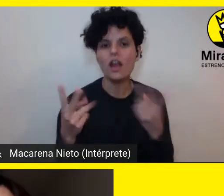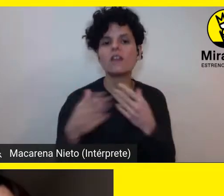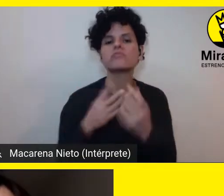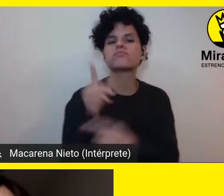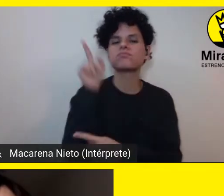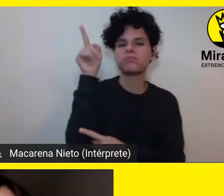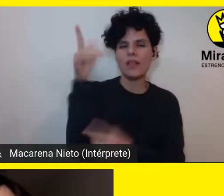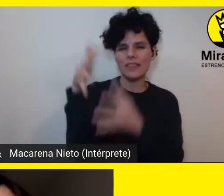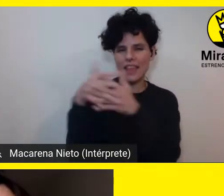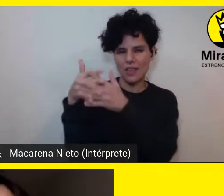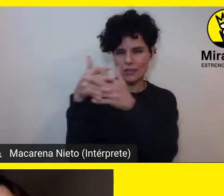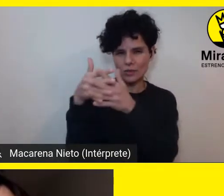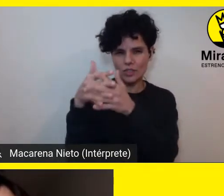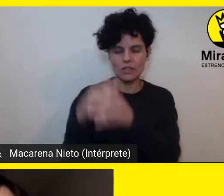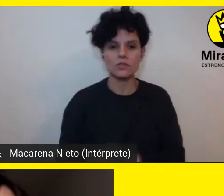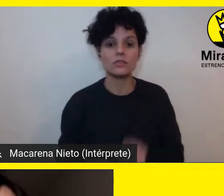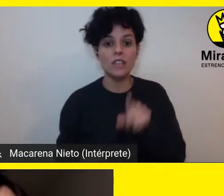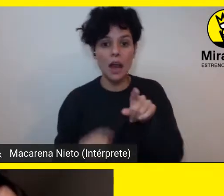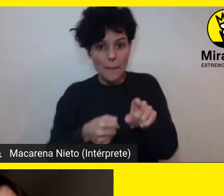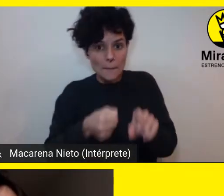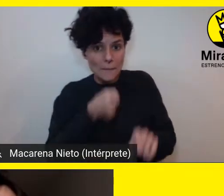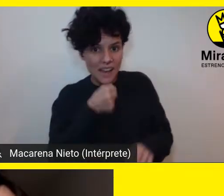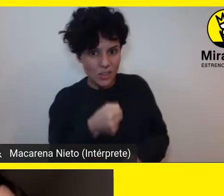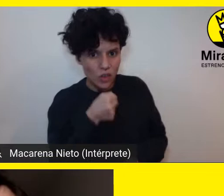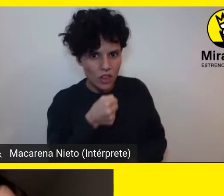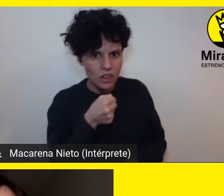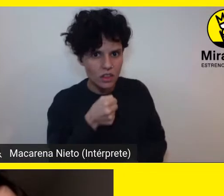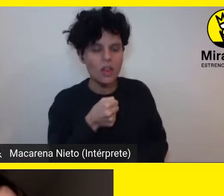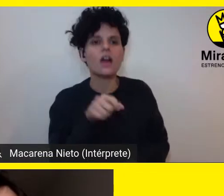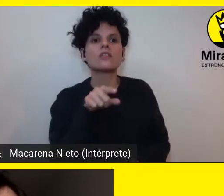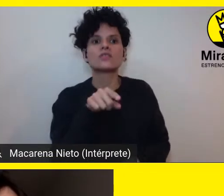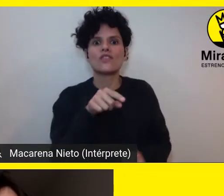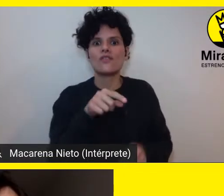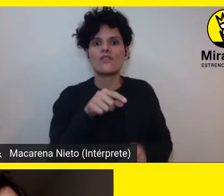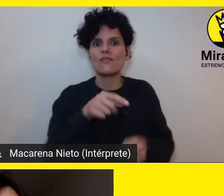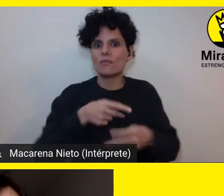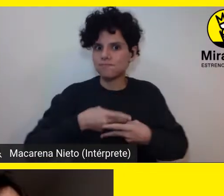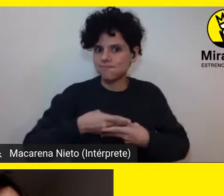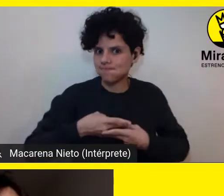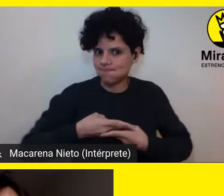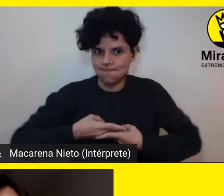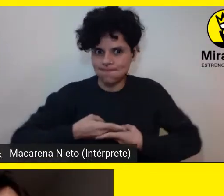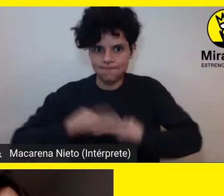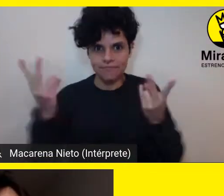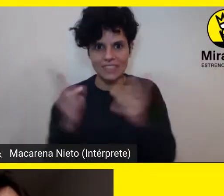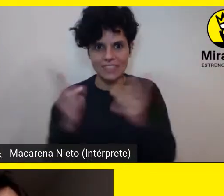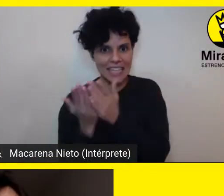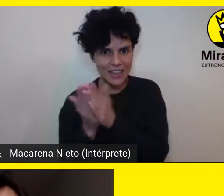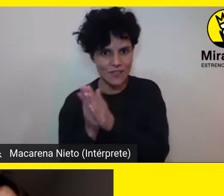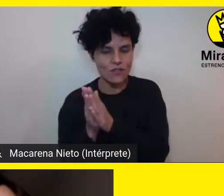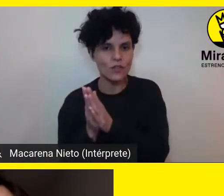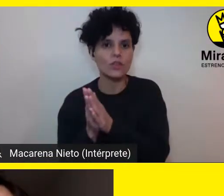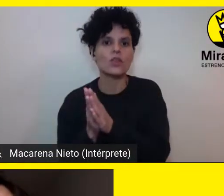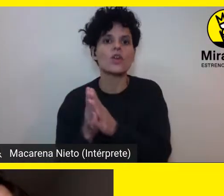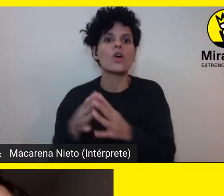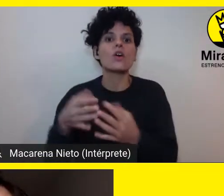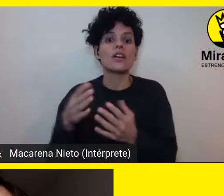una periodista famosa cuando escribió el libro negro de la justicia chilena. Fue